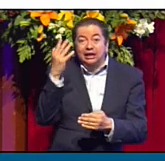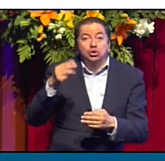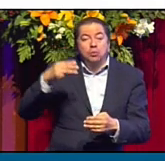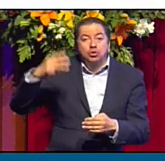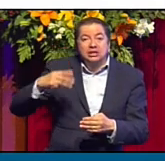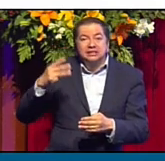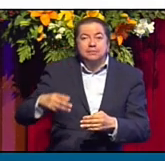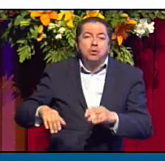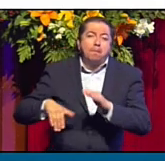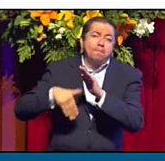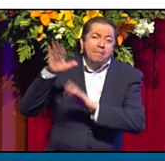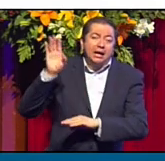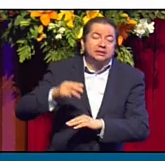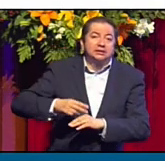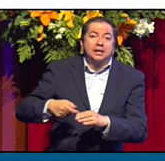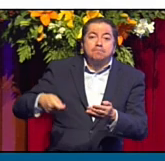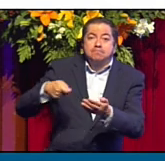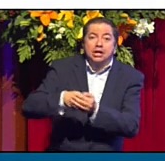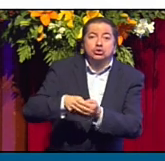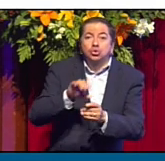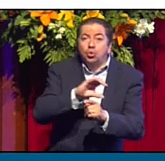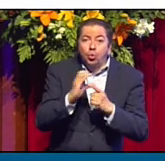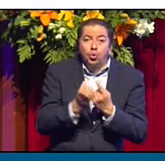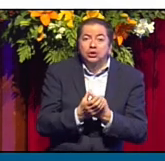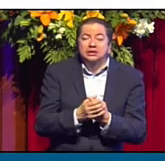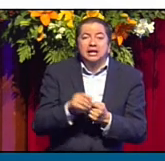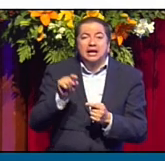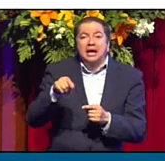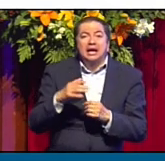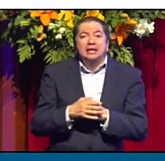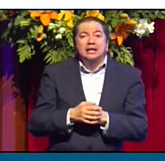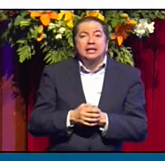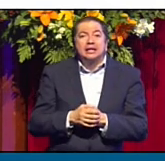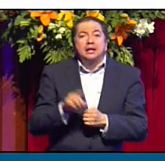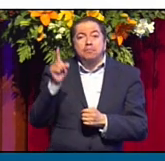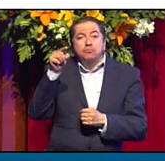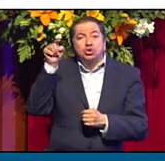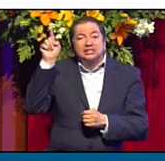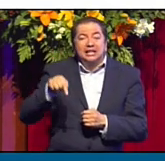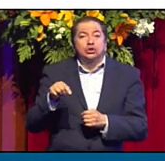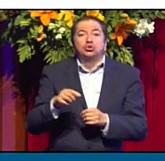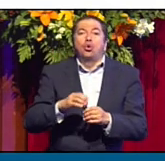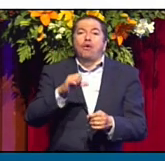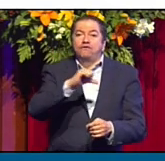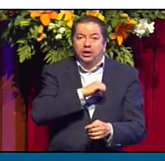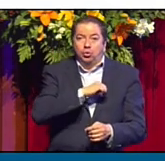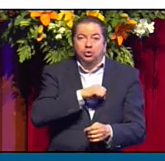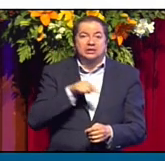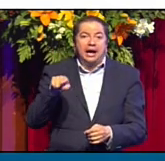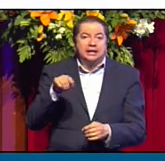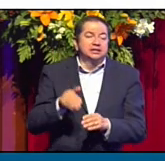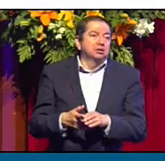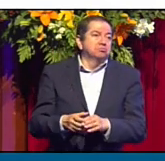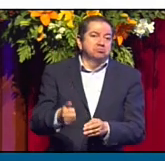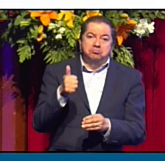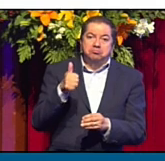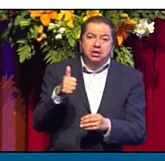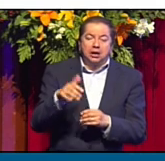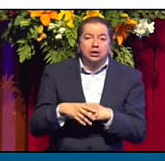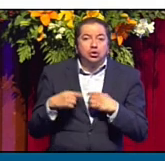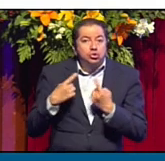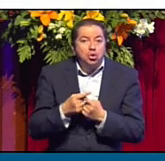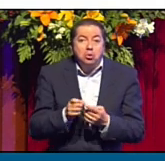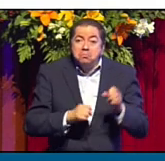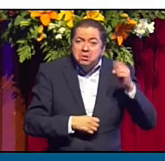con mayor inversión en cultura del país en términos porcentuales es la comuna de Vicuña. A buena hora. No pretendemos ser primero,